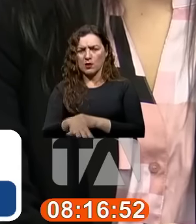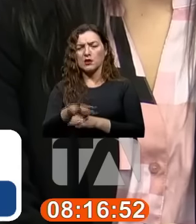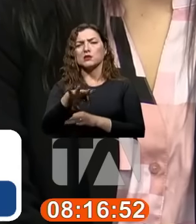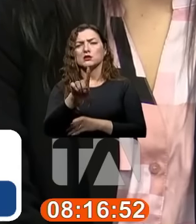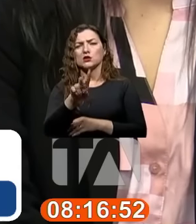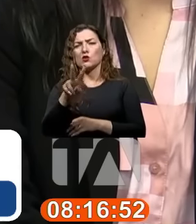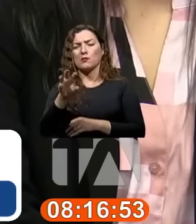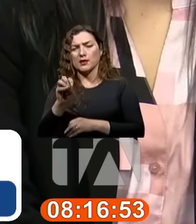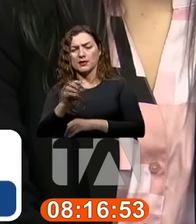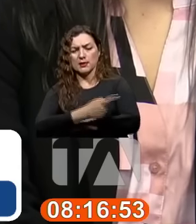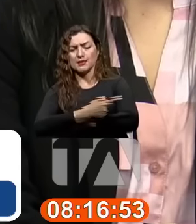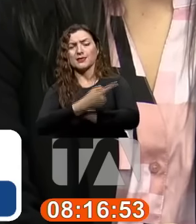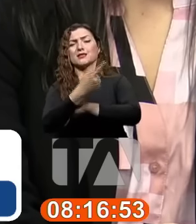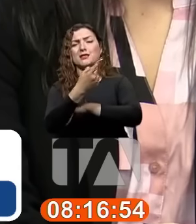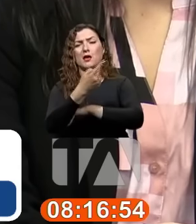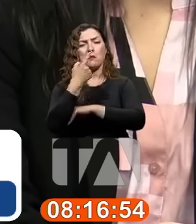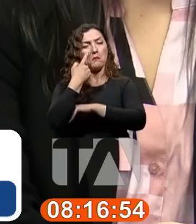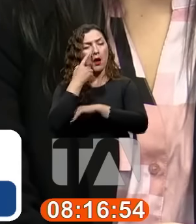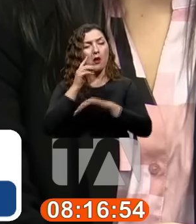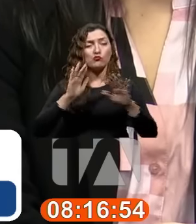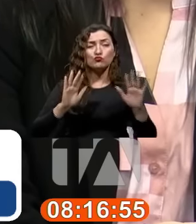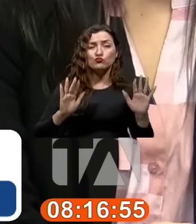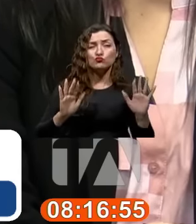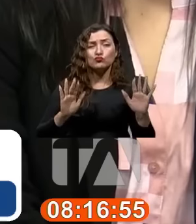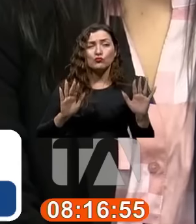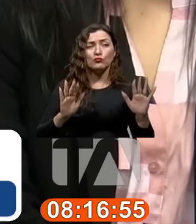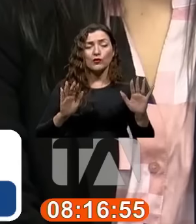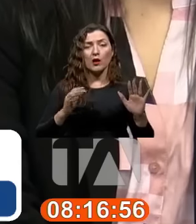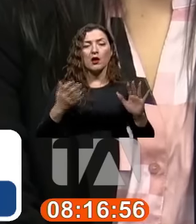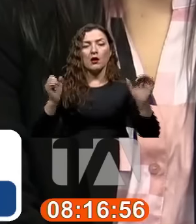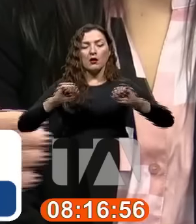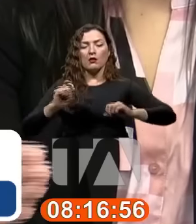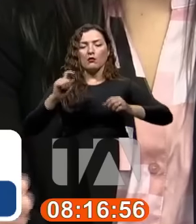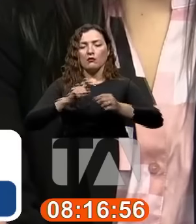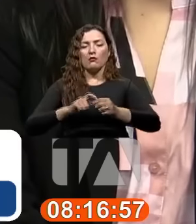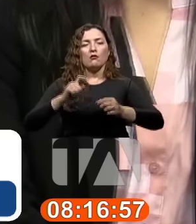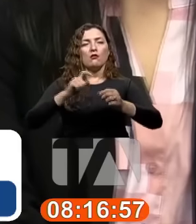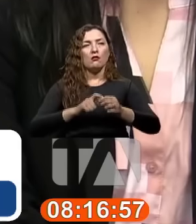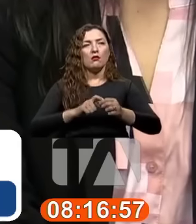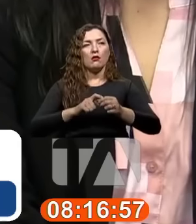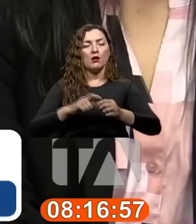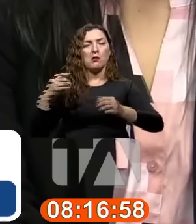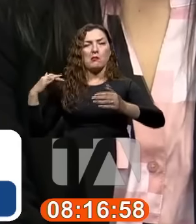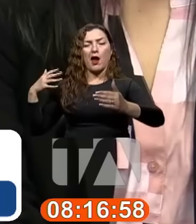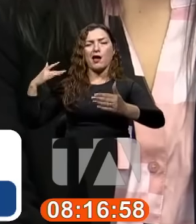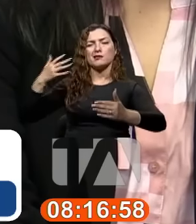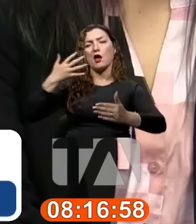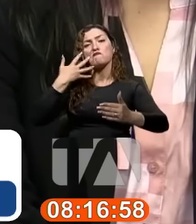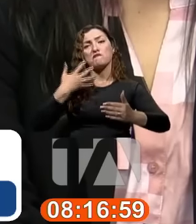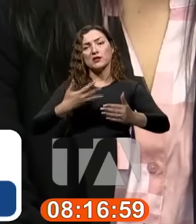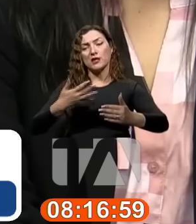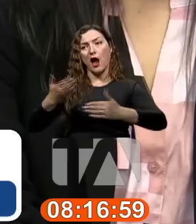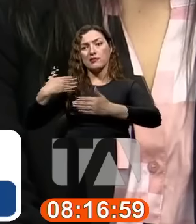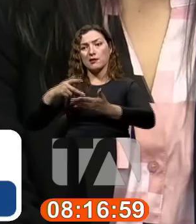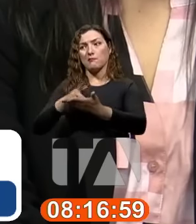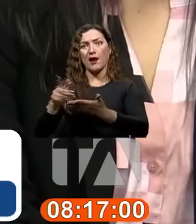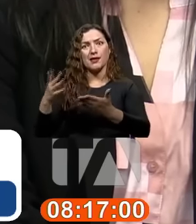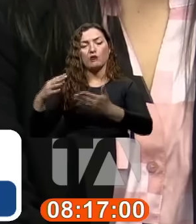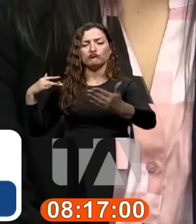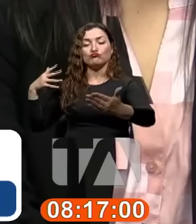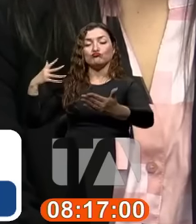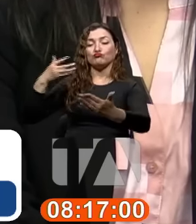120 días, mediante la cual ustedes van a poder seguir ingresándose y que sea retroactivo. A la fecha de hoy tenemos cerca de 3.500